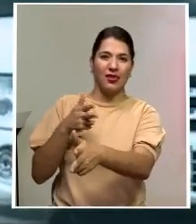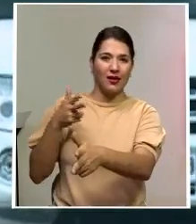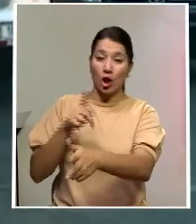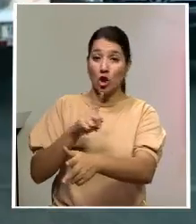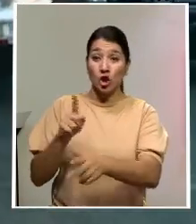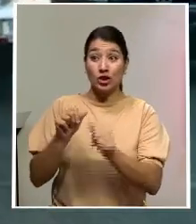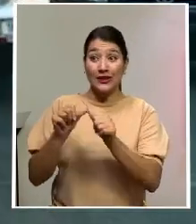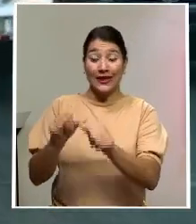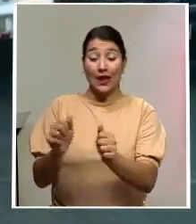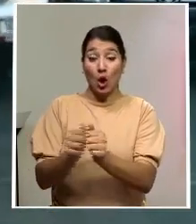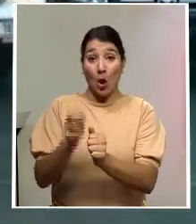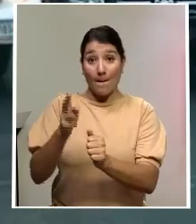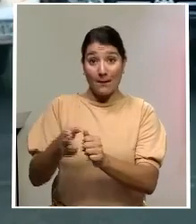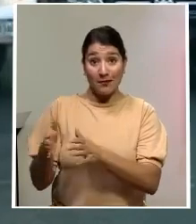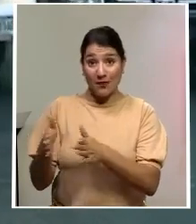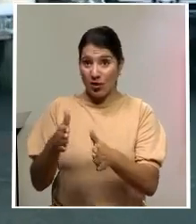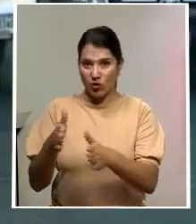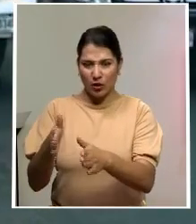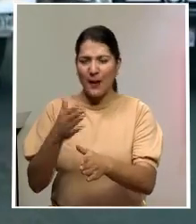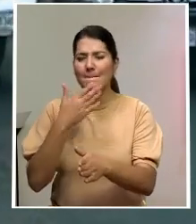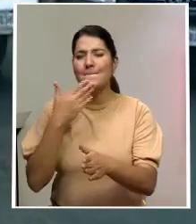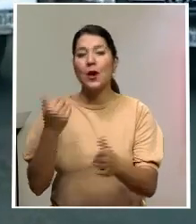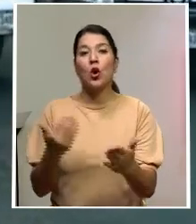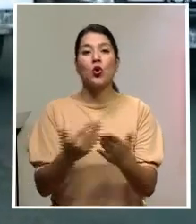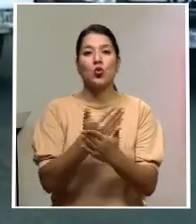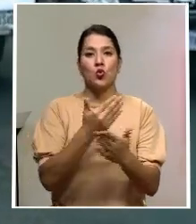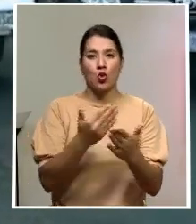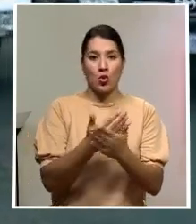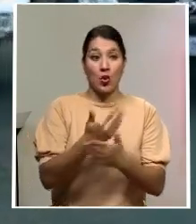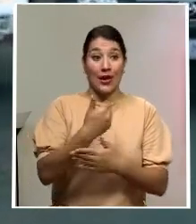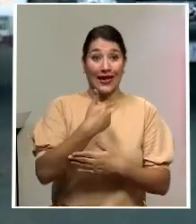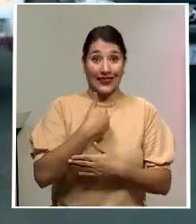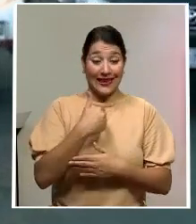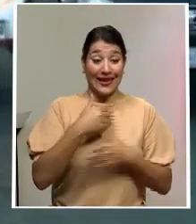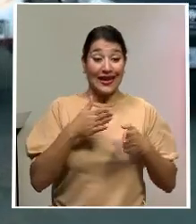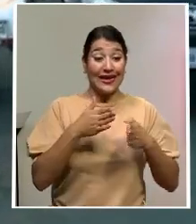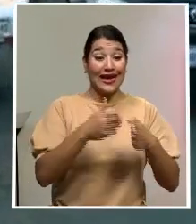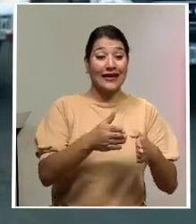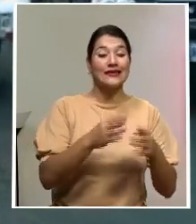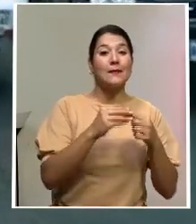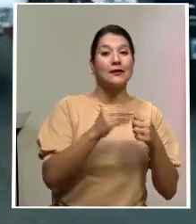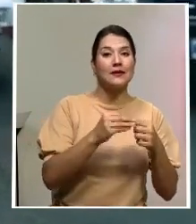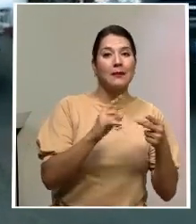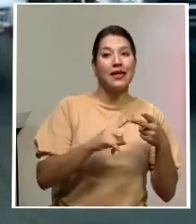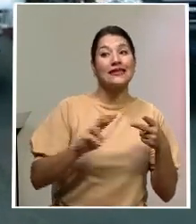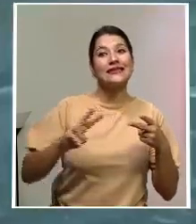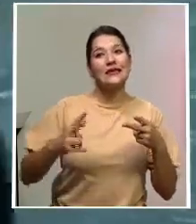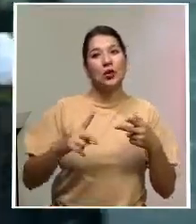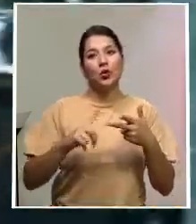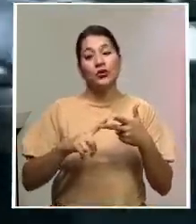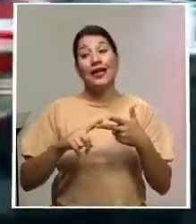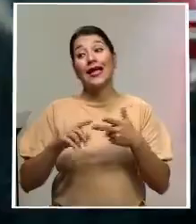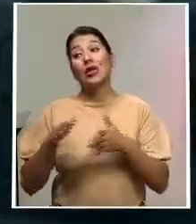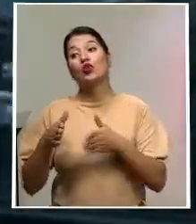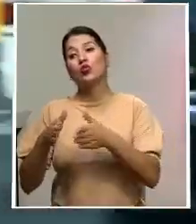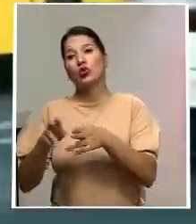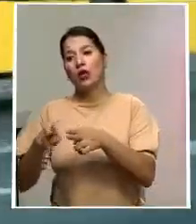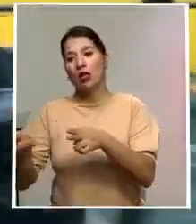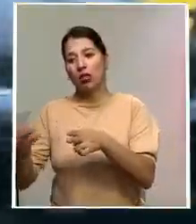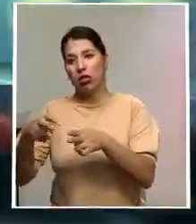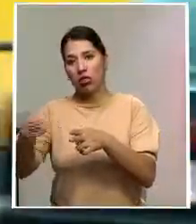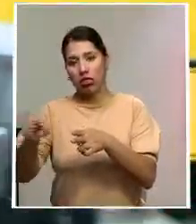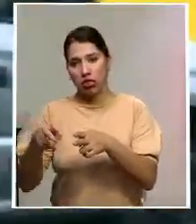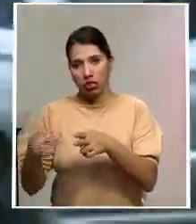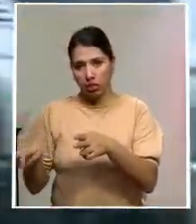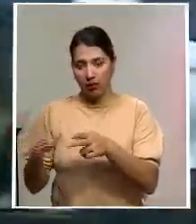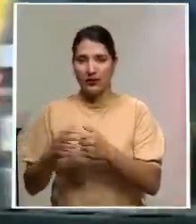actual, a uno más moderno que involucraría rutas primarias, secundarias y distribuidoras. Quiere decir que se